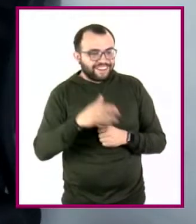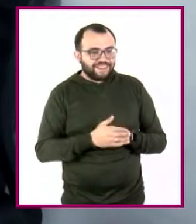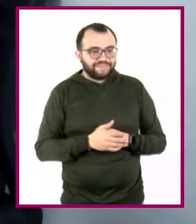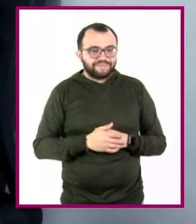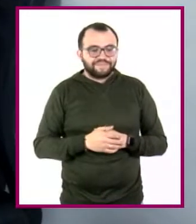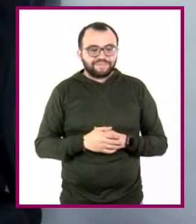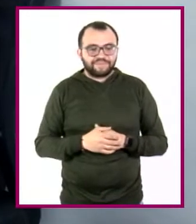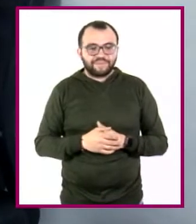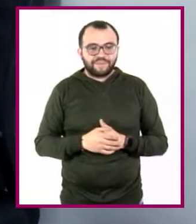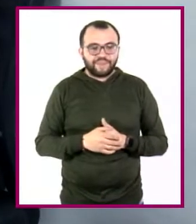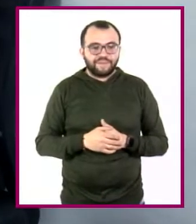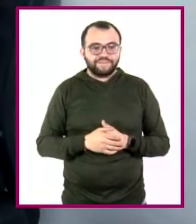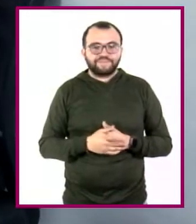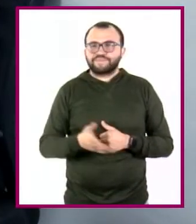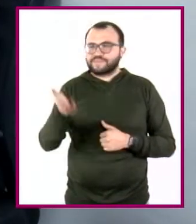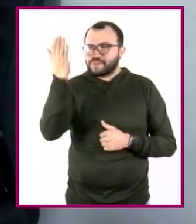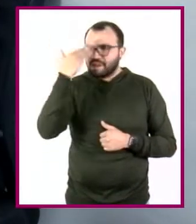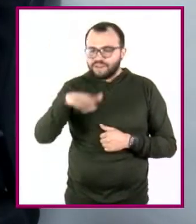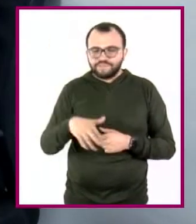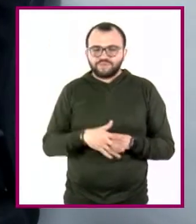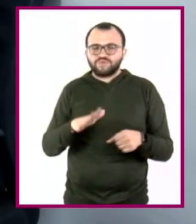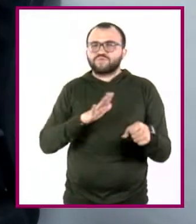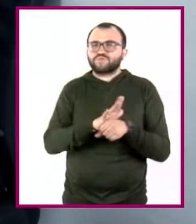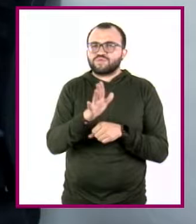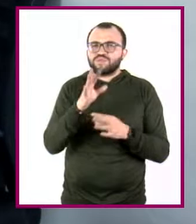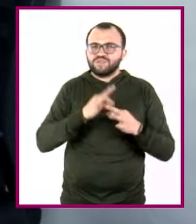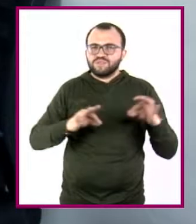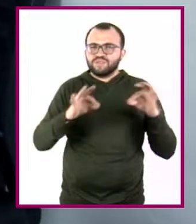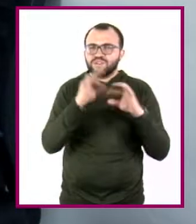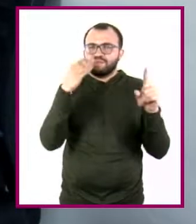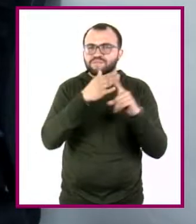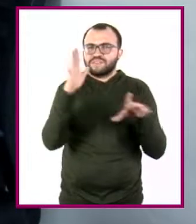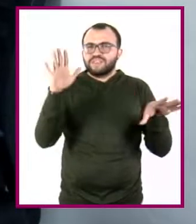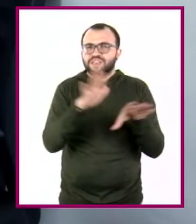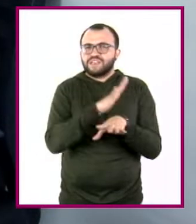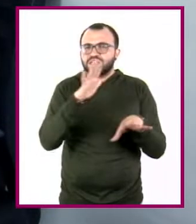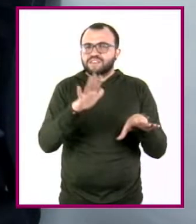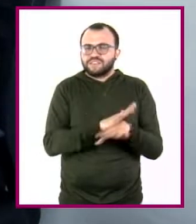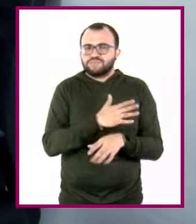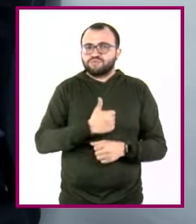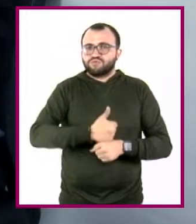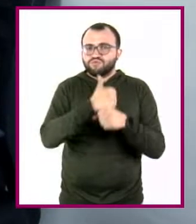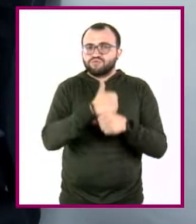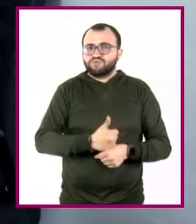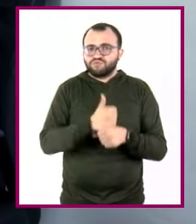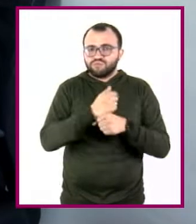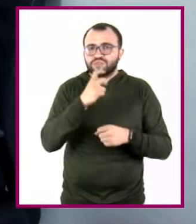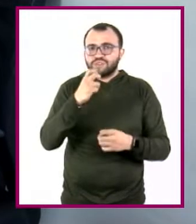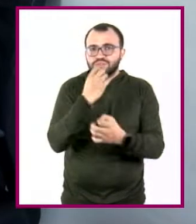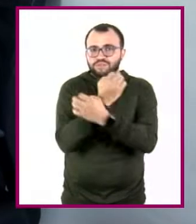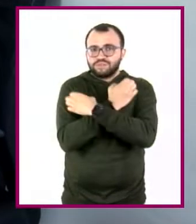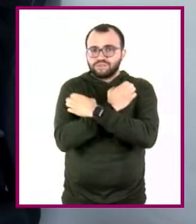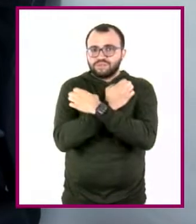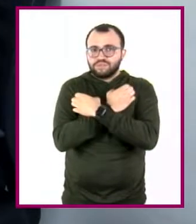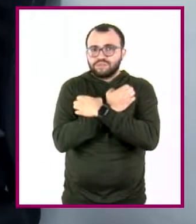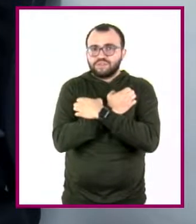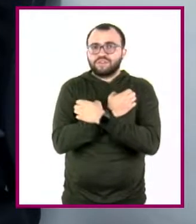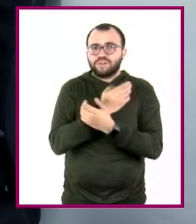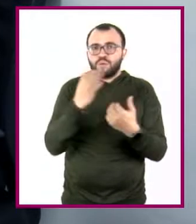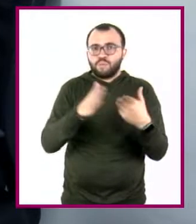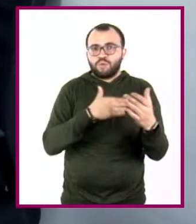Hola. ¿Saben cuáles son los principales cambios que sufrió el sistema educativo cuando se pasó al modelo de libre